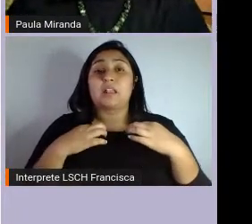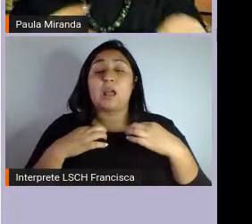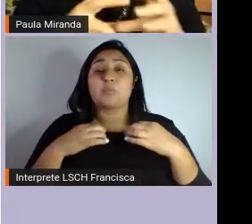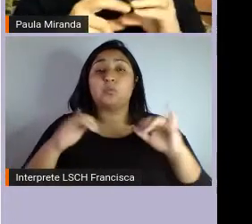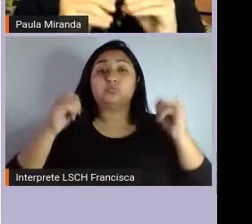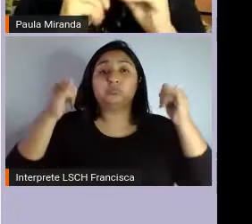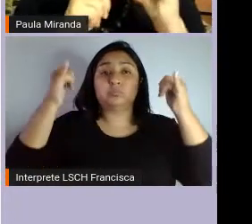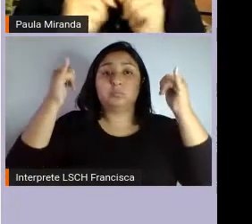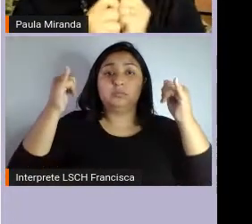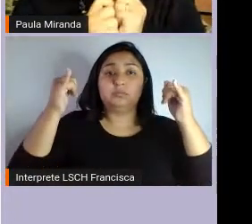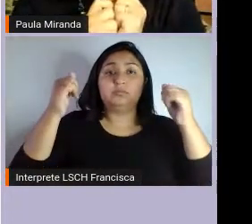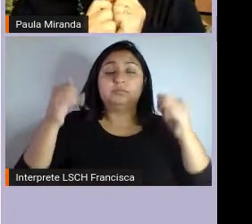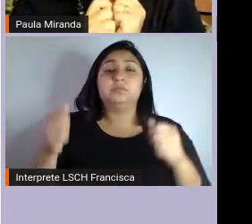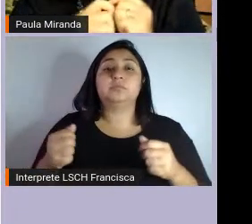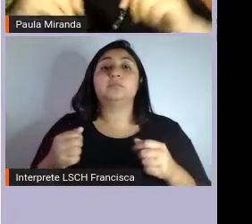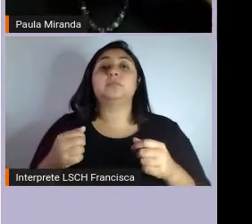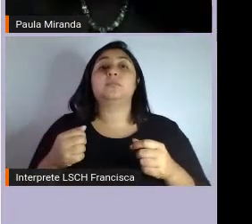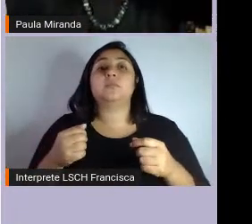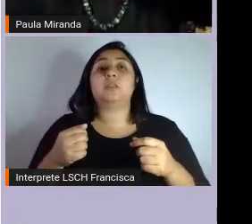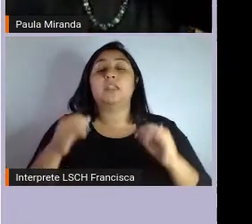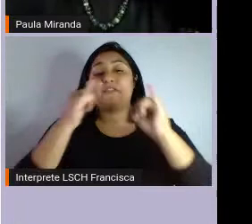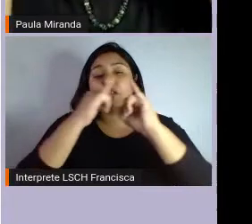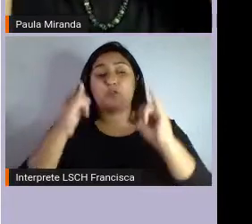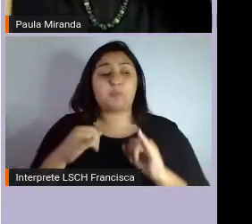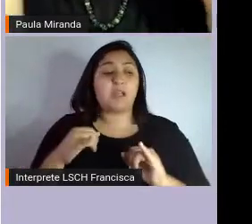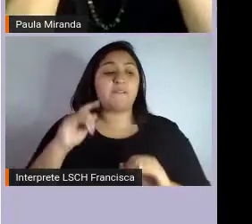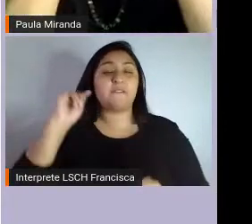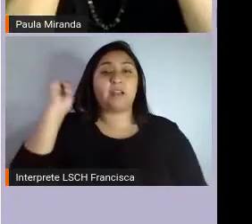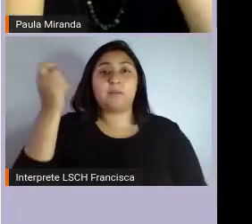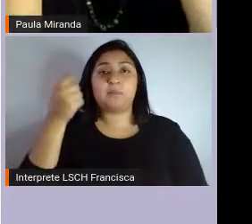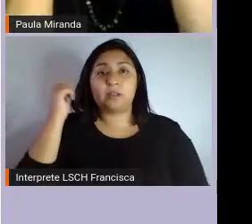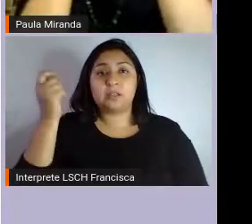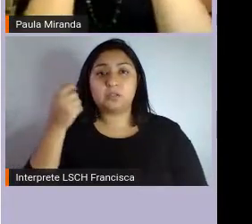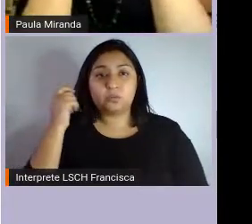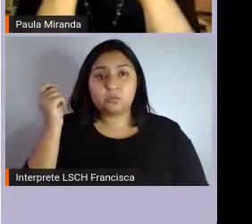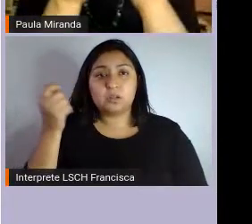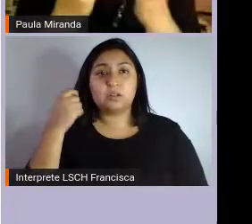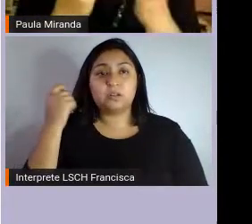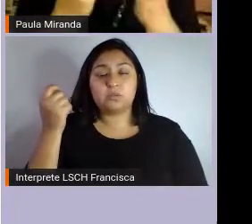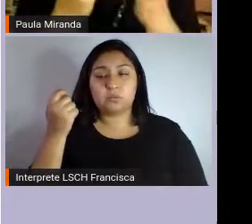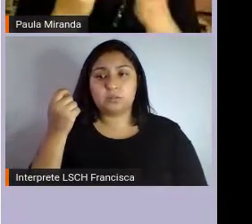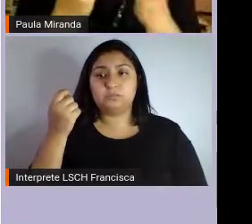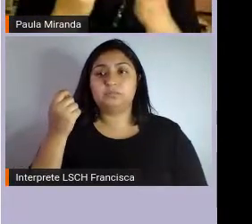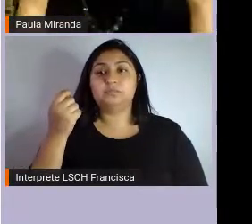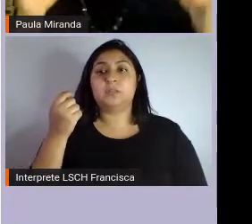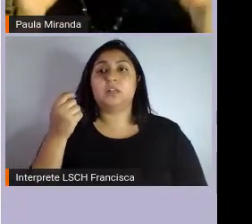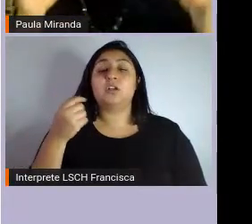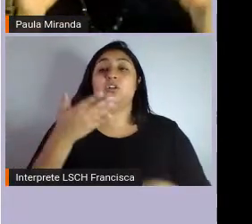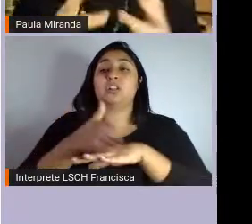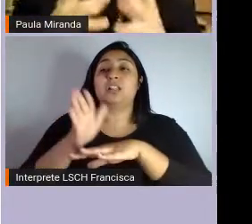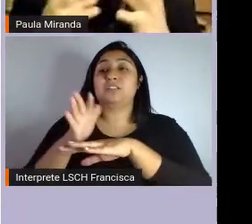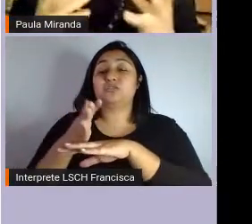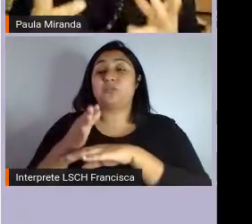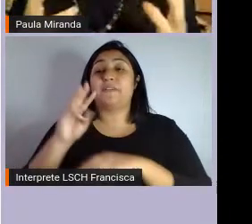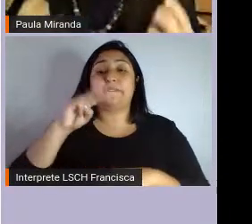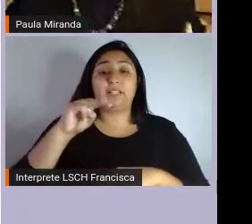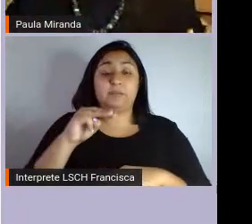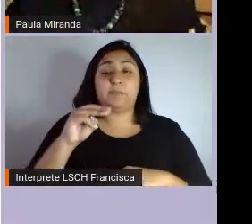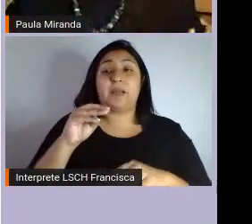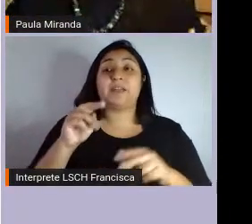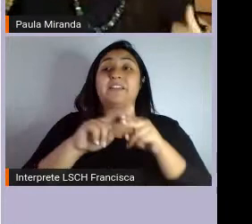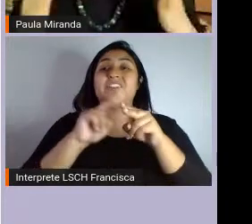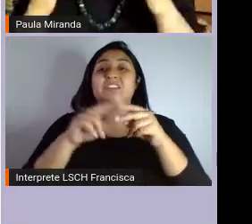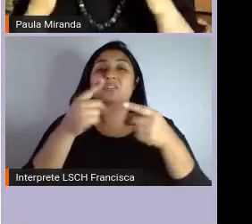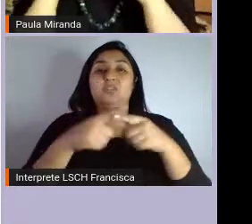tras otro juntaba para formar un pañuelo, o sea, de lo que le sobra a la mamá y va haciendo otra cosa, de esos desechos va haciendo otra cosa.